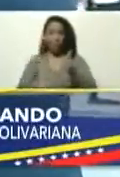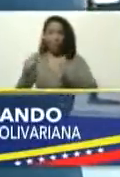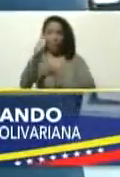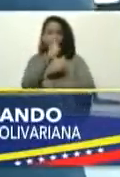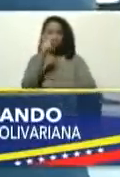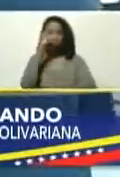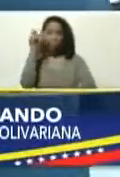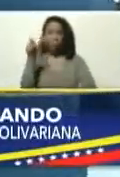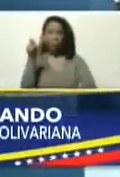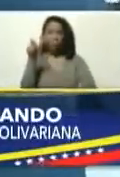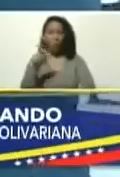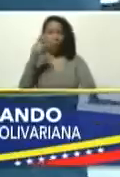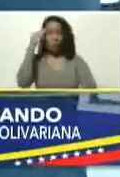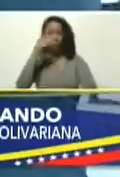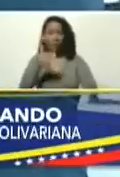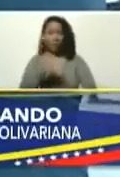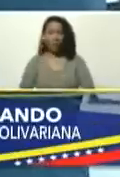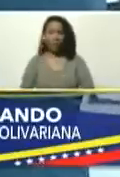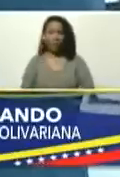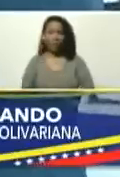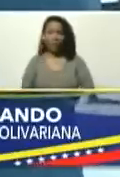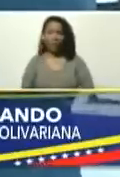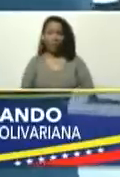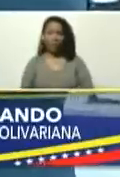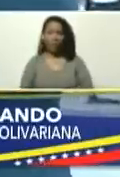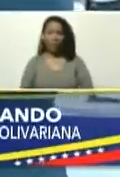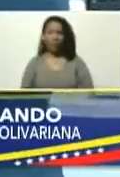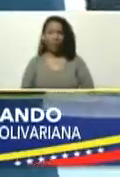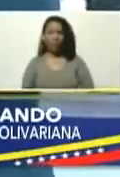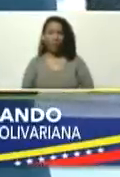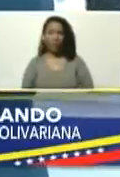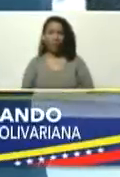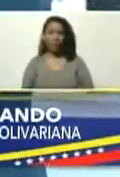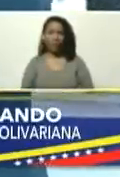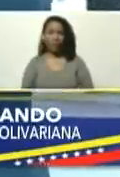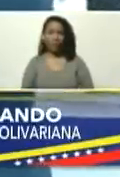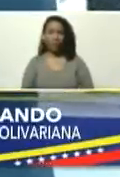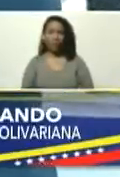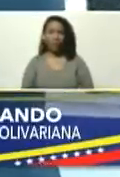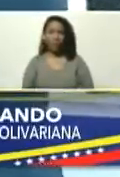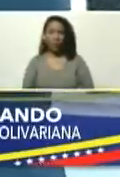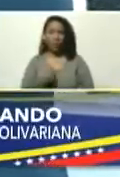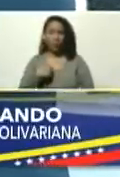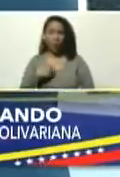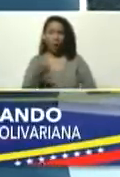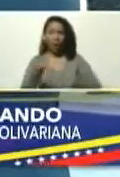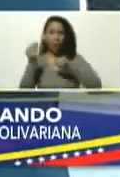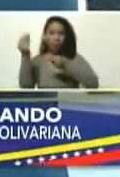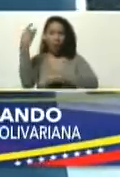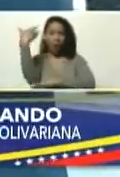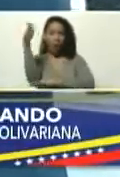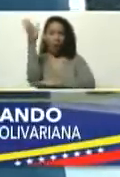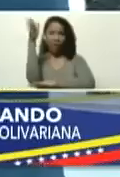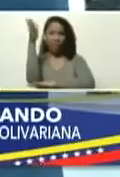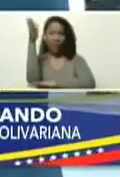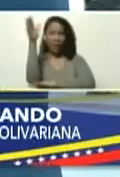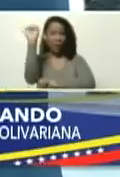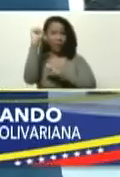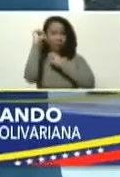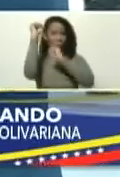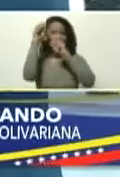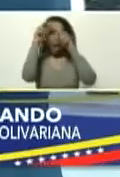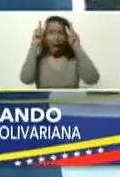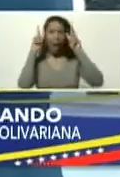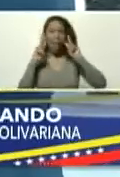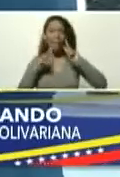Alejandro Infante Triago. Infante, te entrego el estandarte invicto de